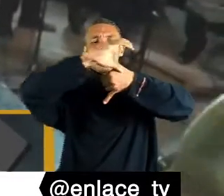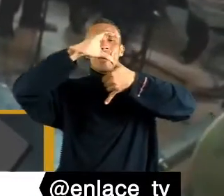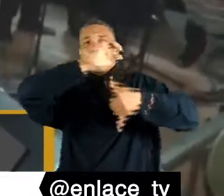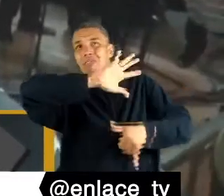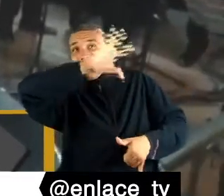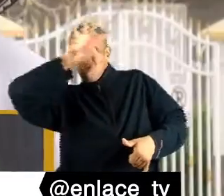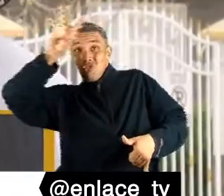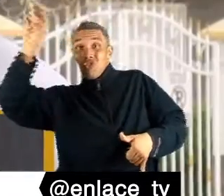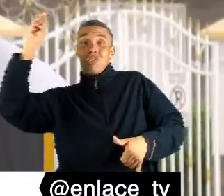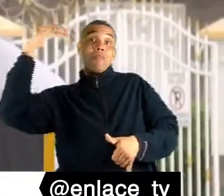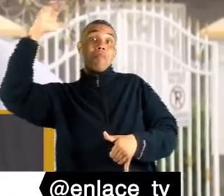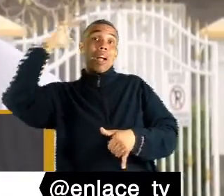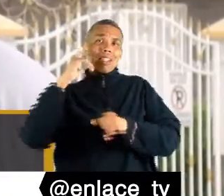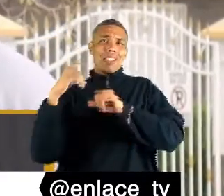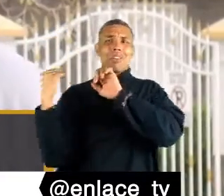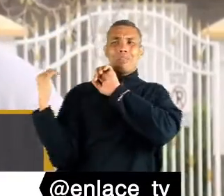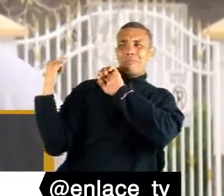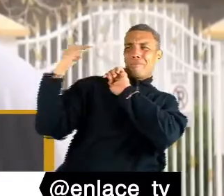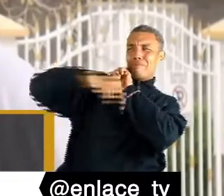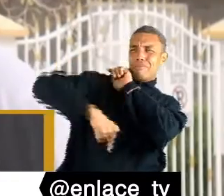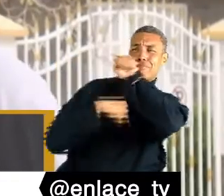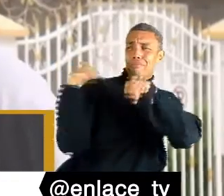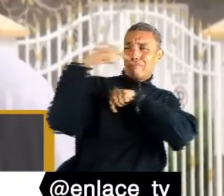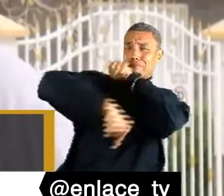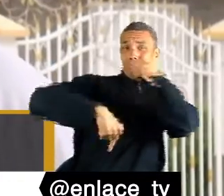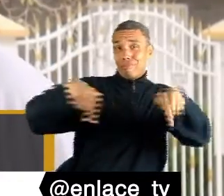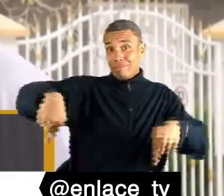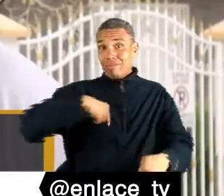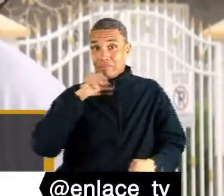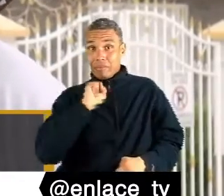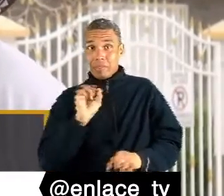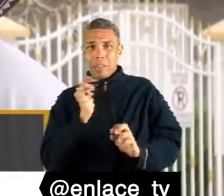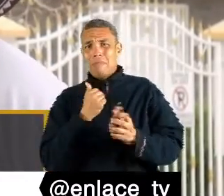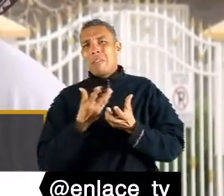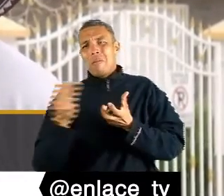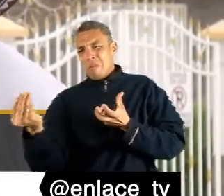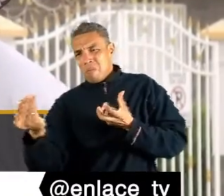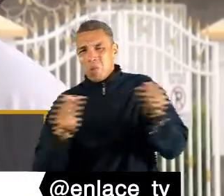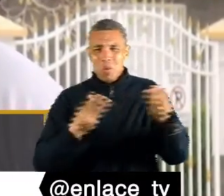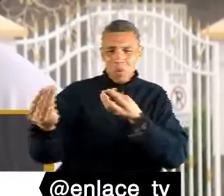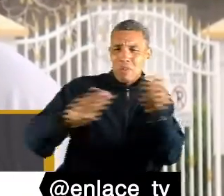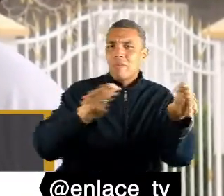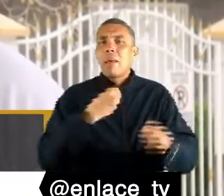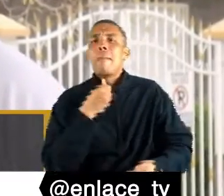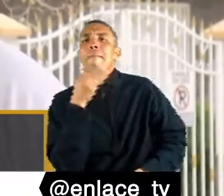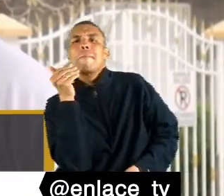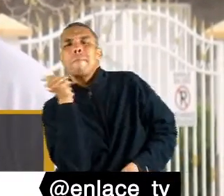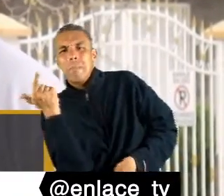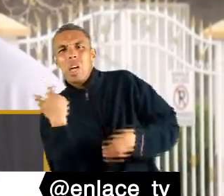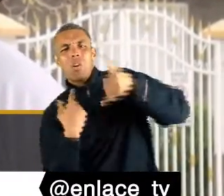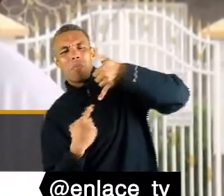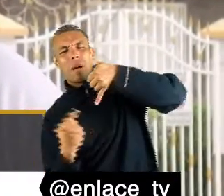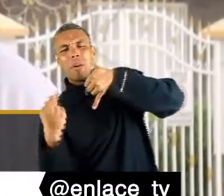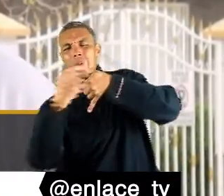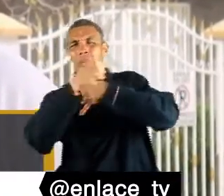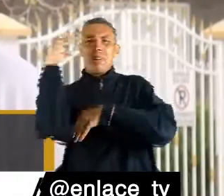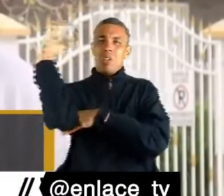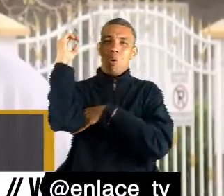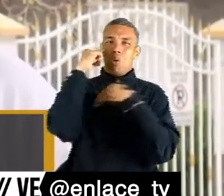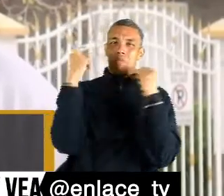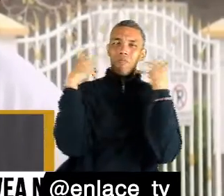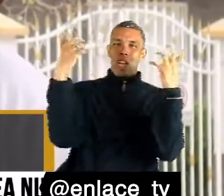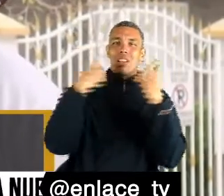evento folclórico. Son las mejores bandas, precisamente hicimos una selección de las mejores bandas ganadoras de eventos a nivel nacional.